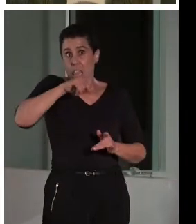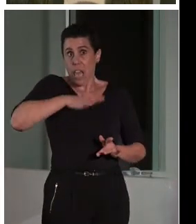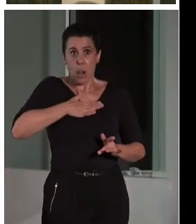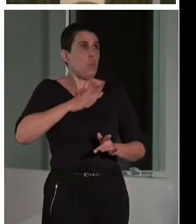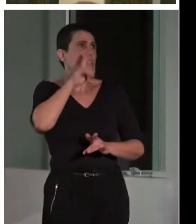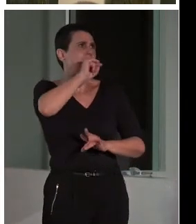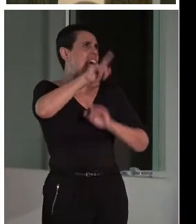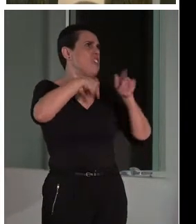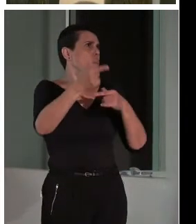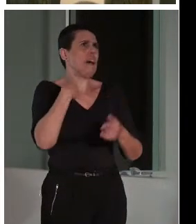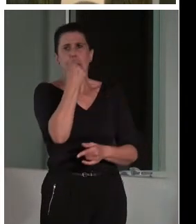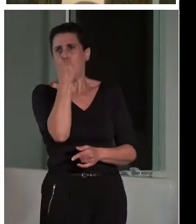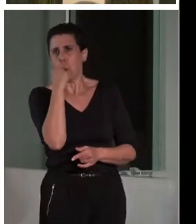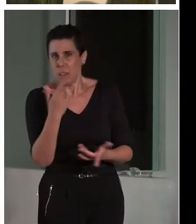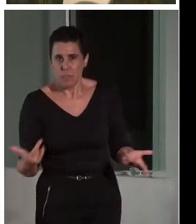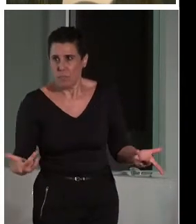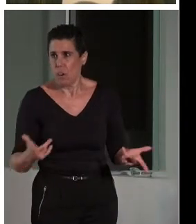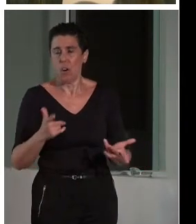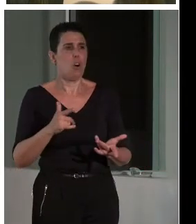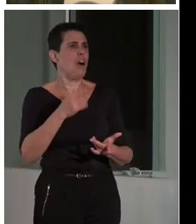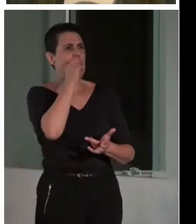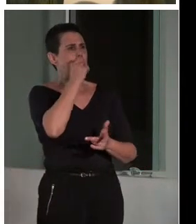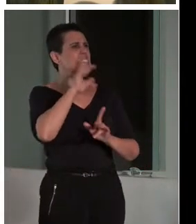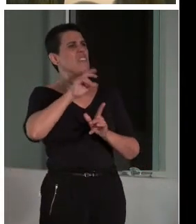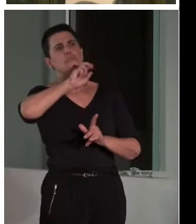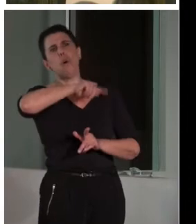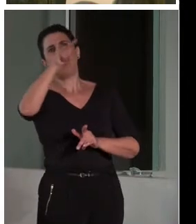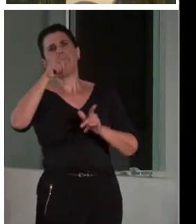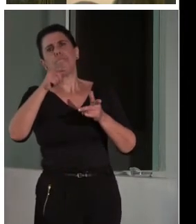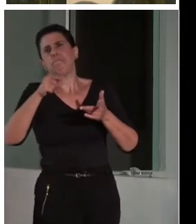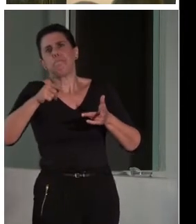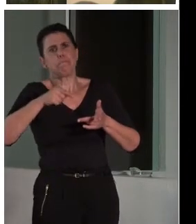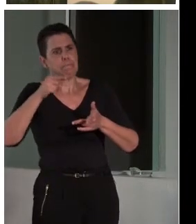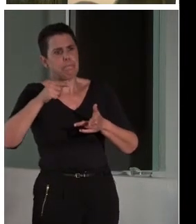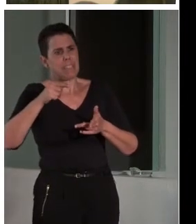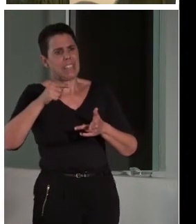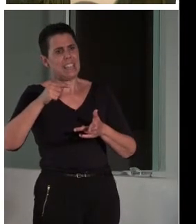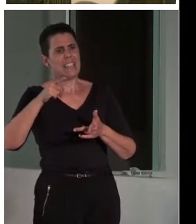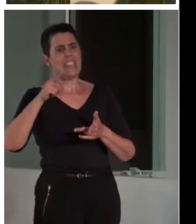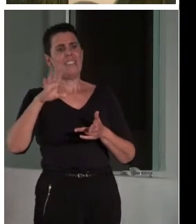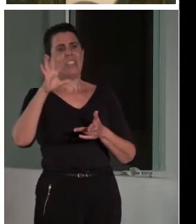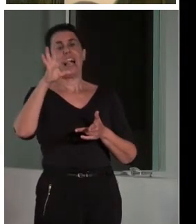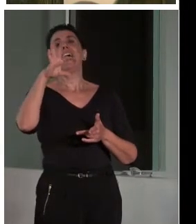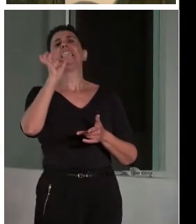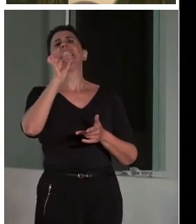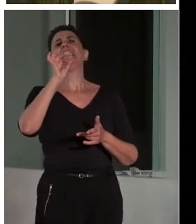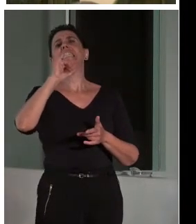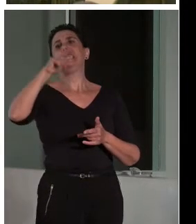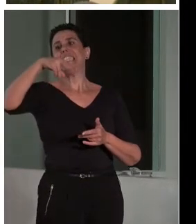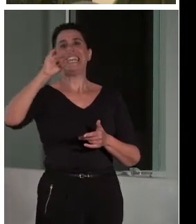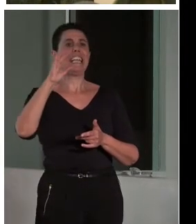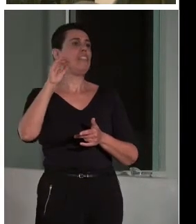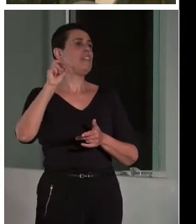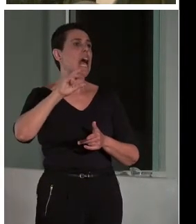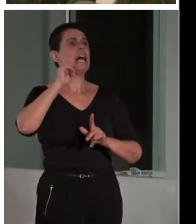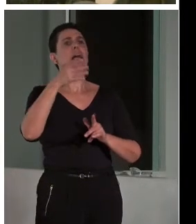a lisboa lo llevaron así mientras nos estuvimos también en bueno por todo por supuesto y